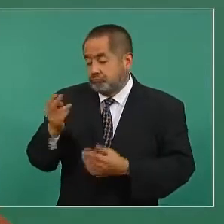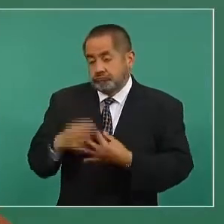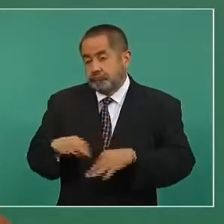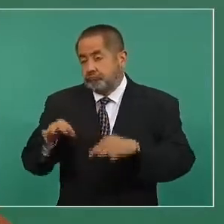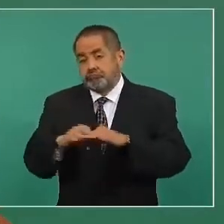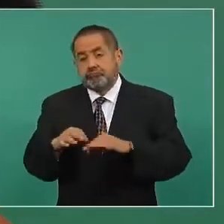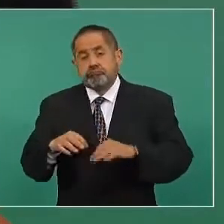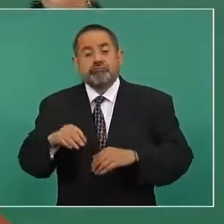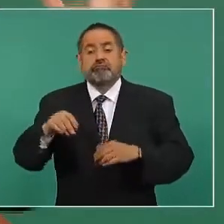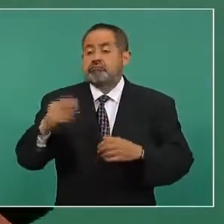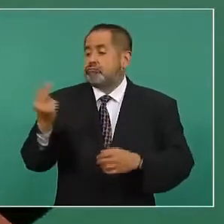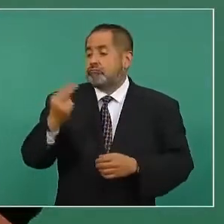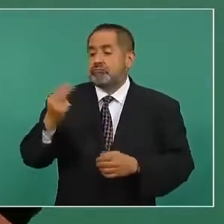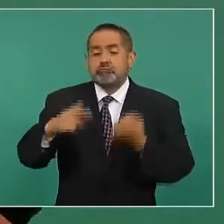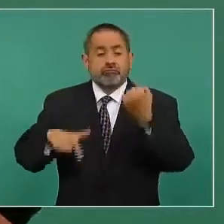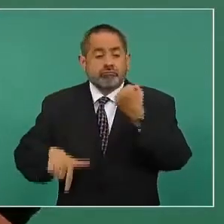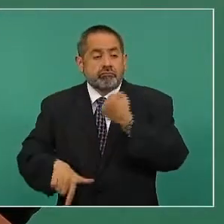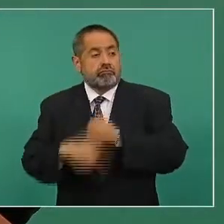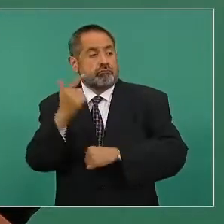12 termoeléctricas.